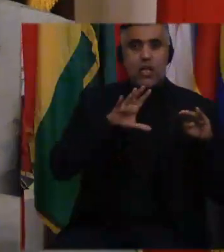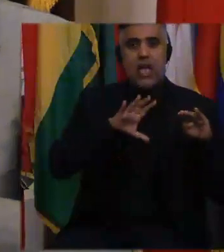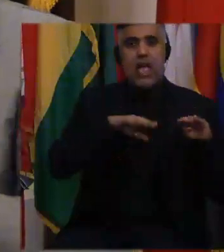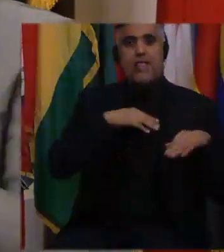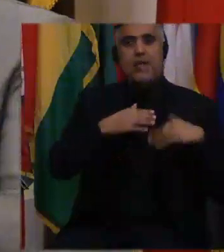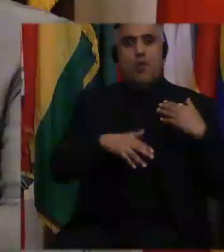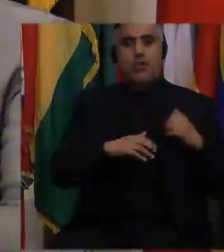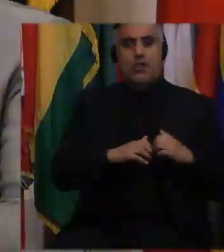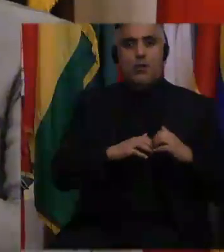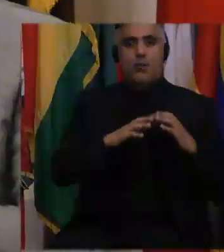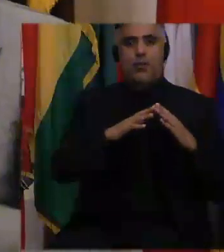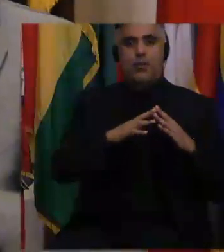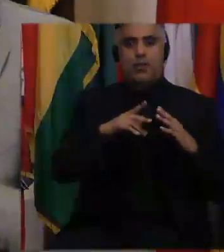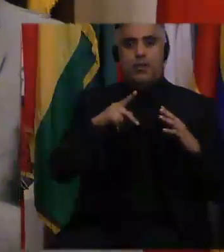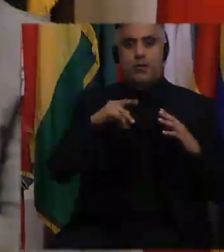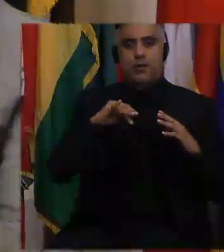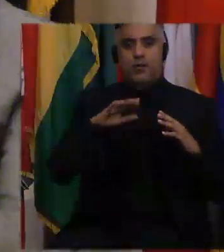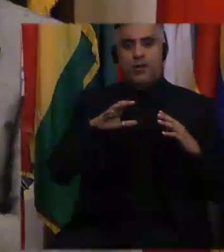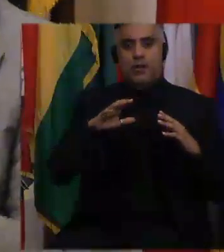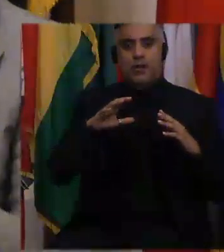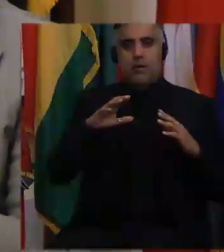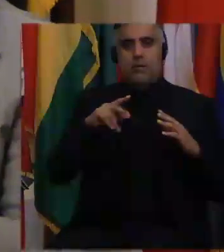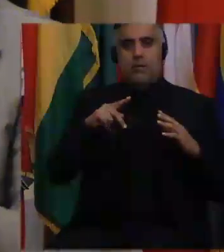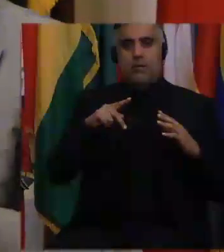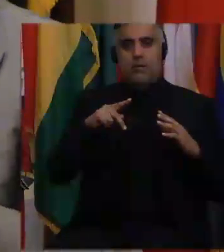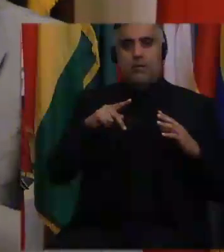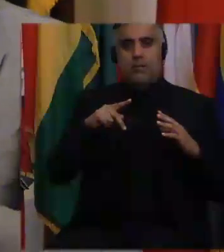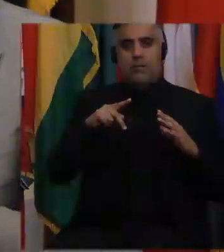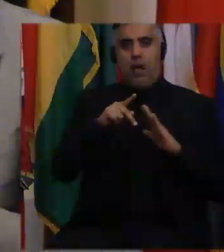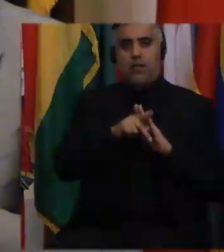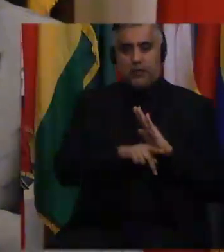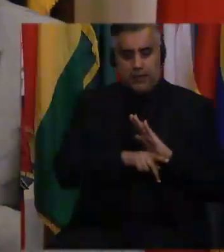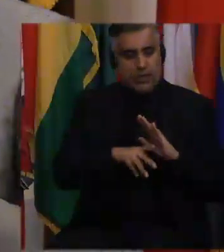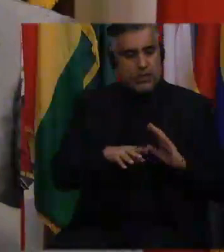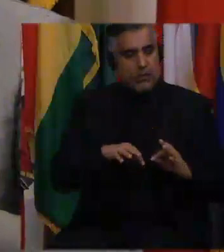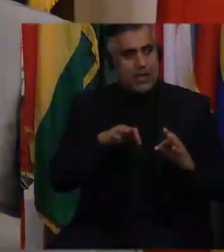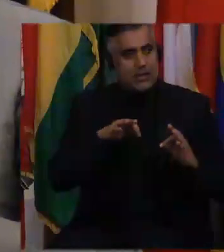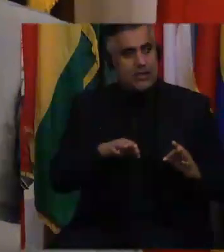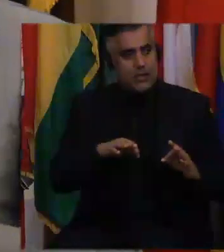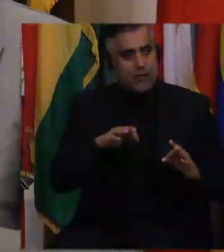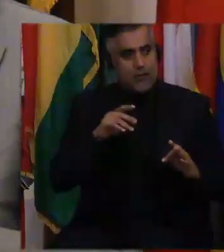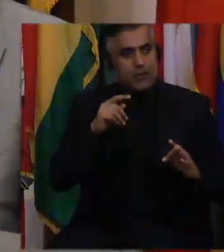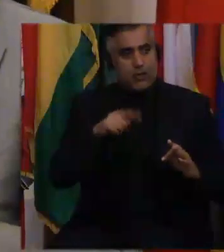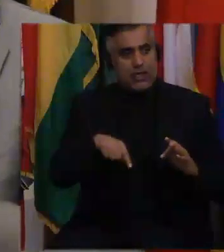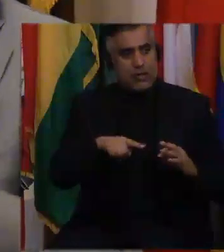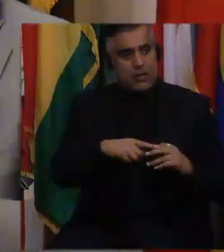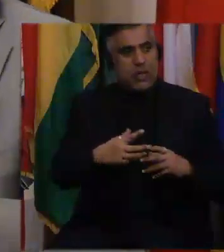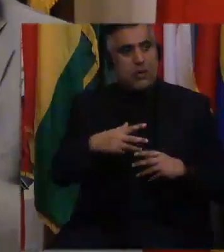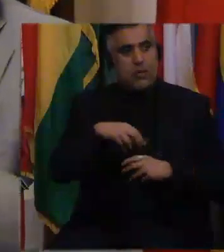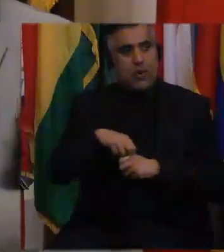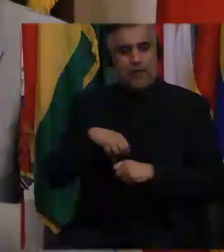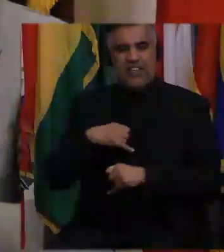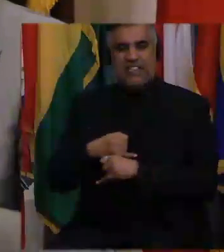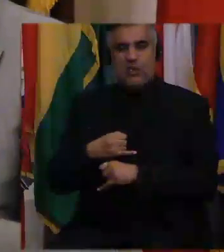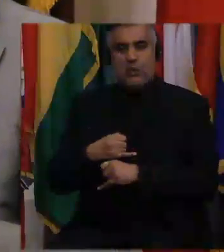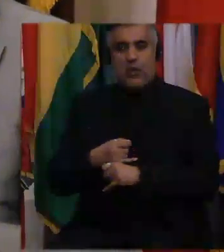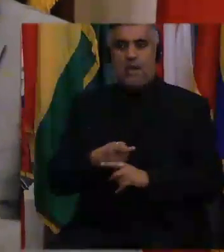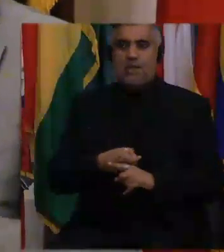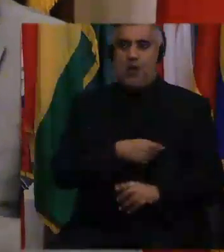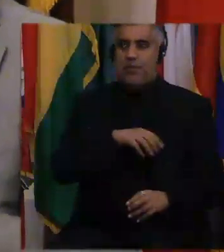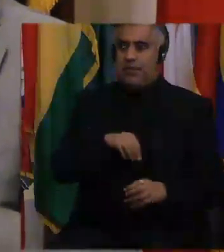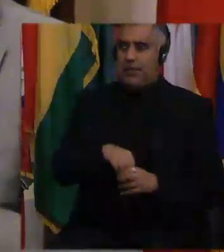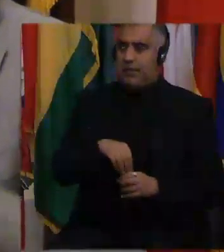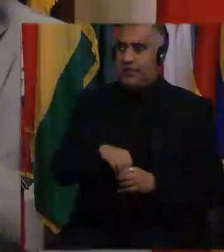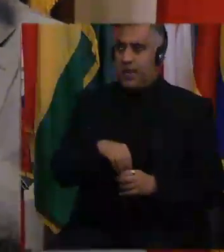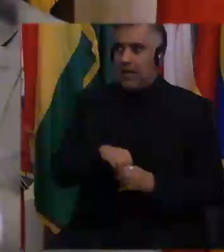una fórmula privilegiada para disputar desde adentro esa institucionalidad que tradicionalmente es una institucionalidad que no responde a